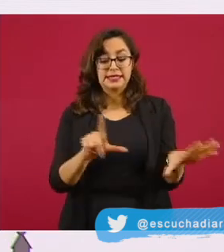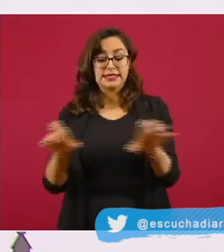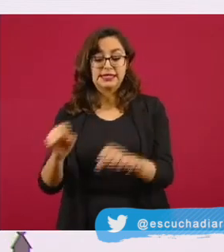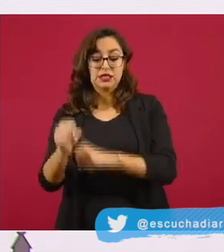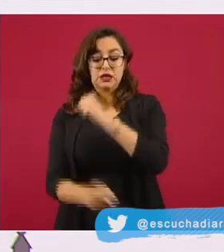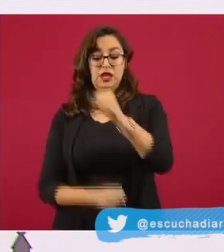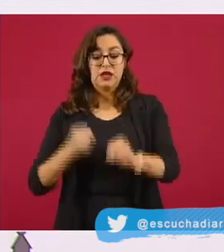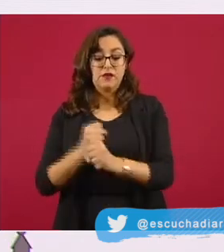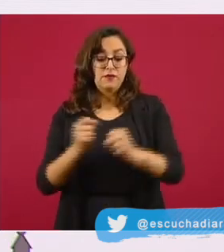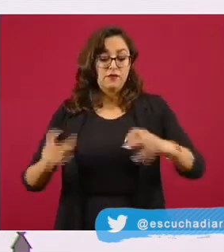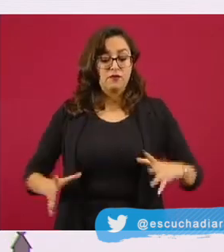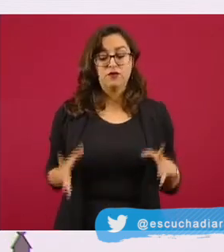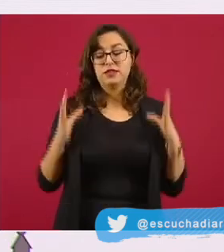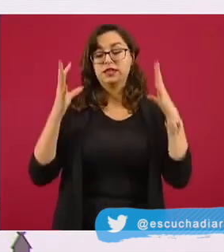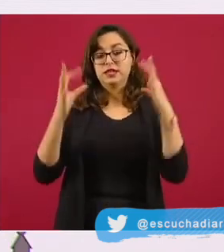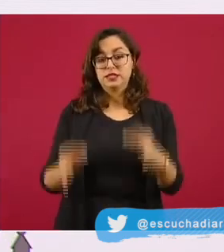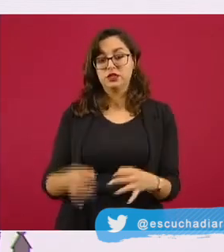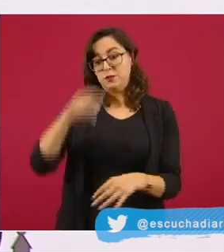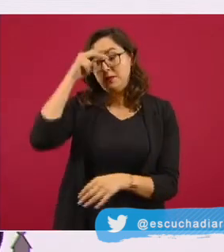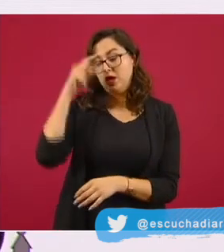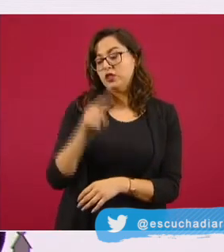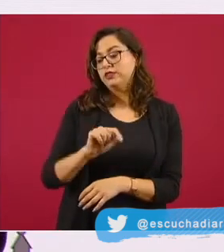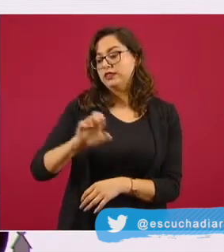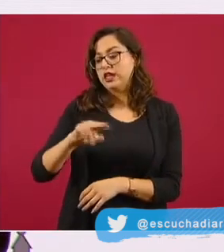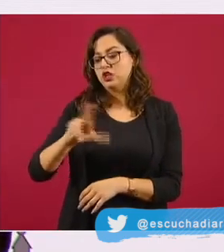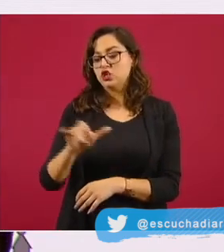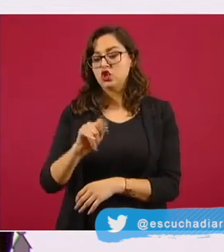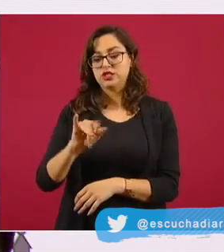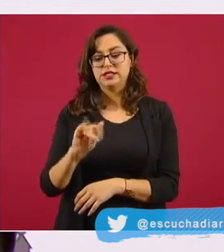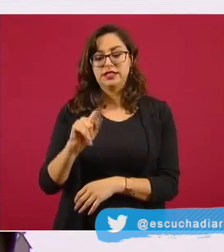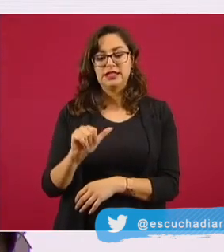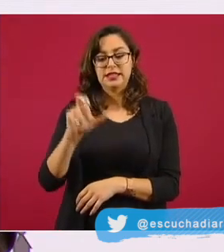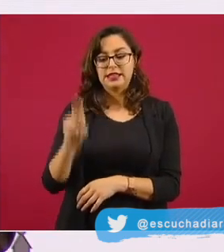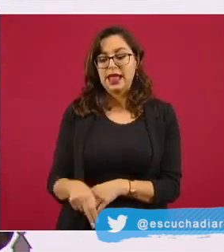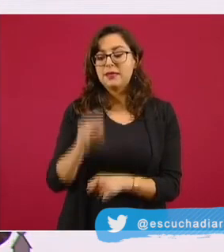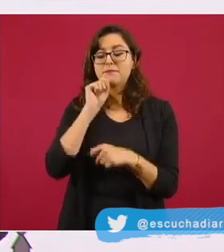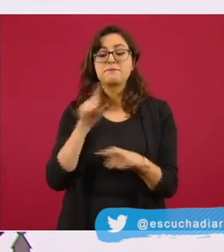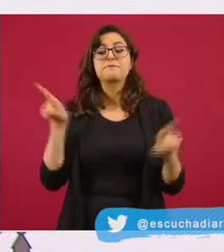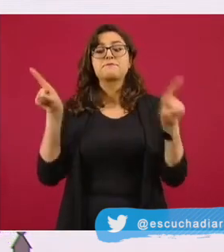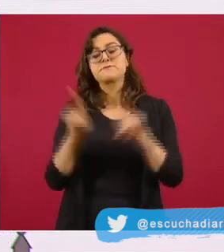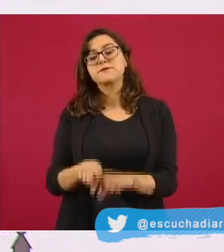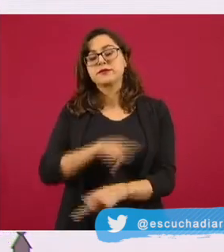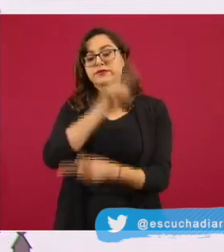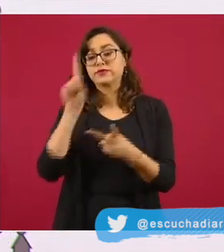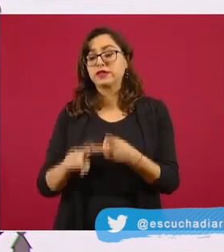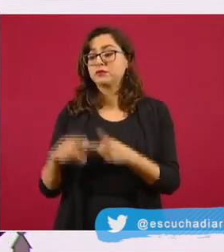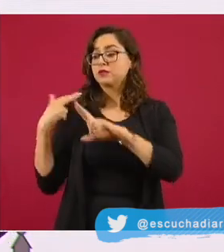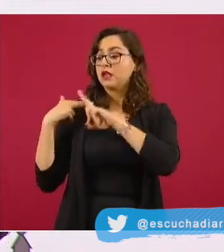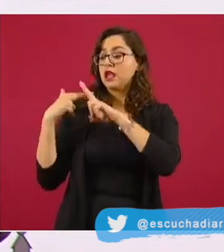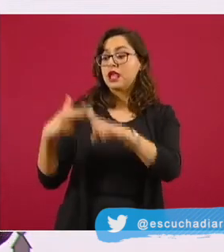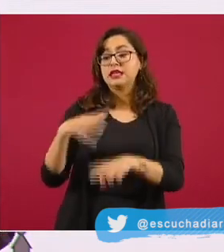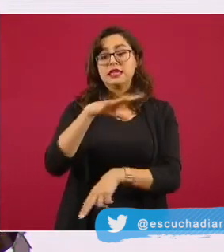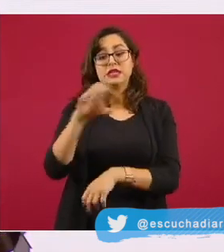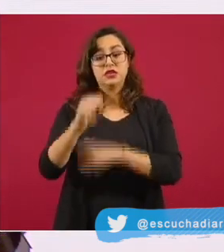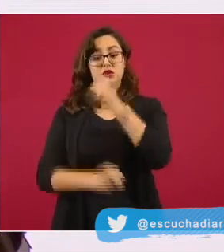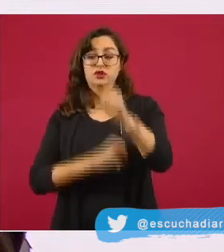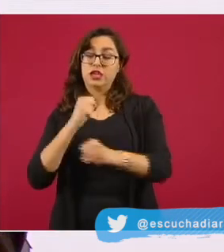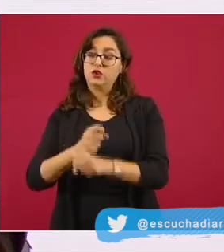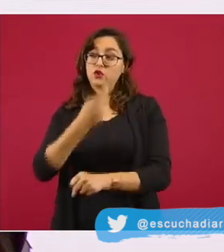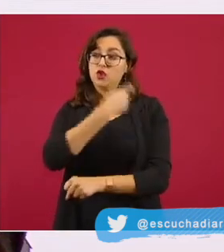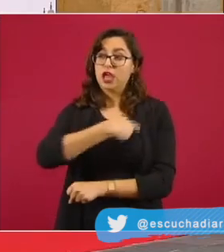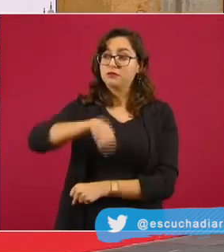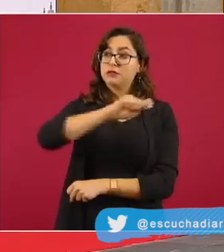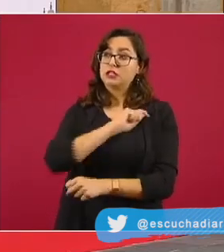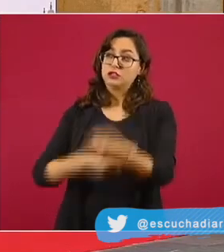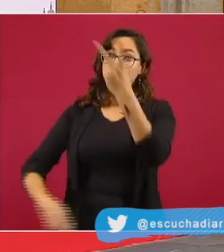de Tenochtitlán, los 500 de la invasión extranjera y la toma militar de la actual Ciudad de México y los 200